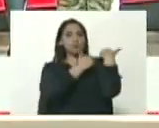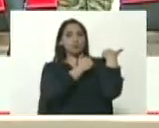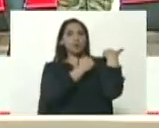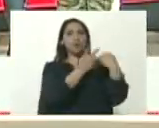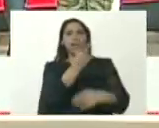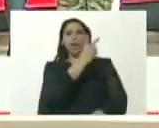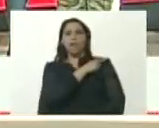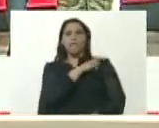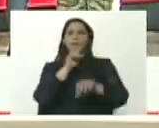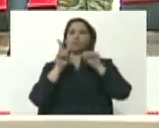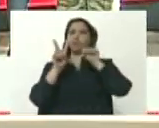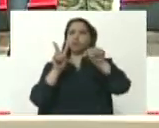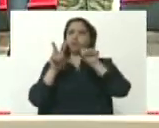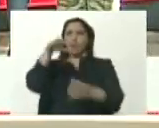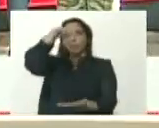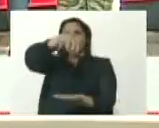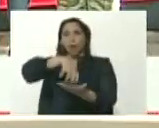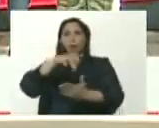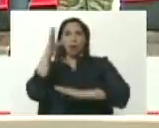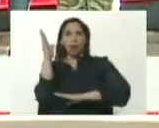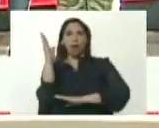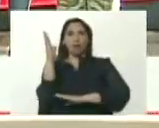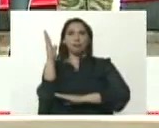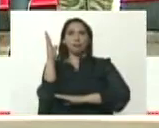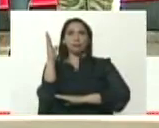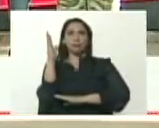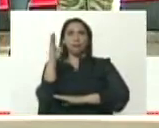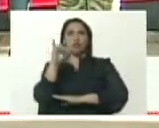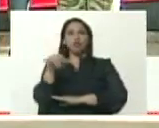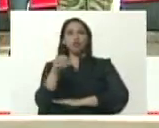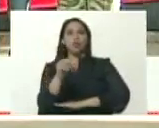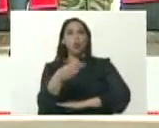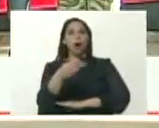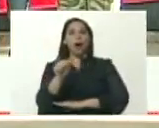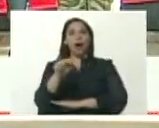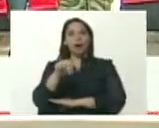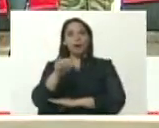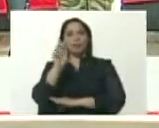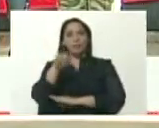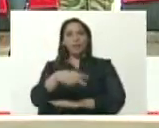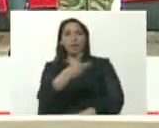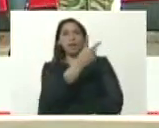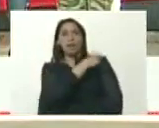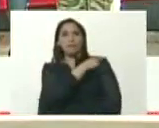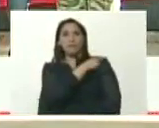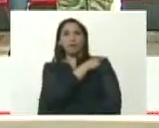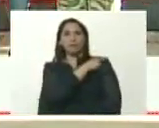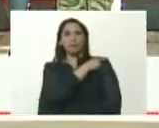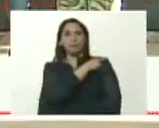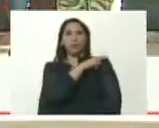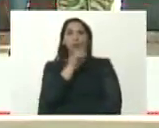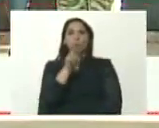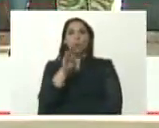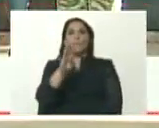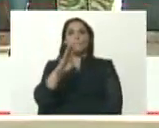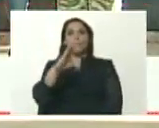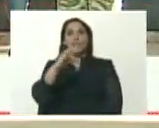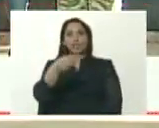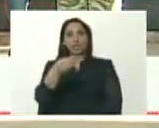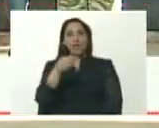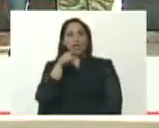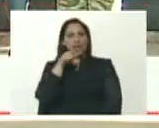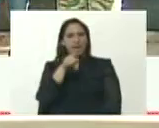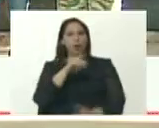Somos Venezuela en el estado, Joana Linares. Y la jefa de VC de